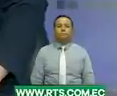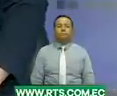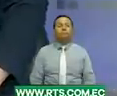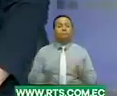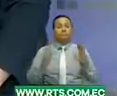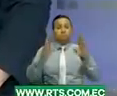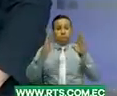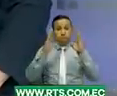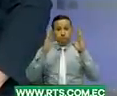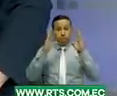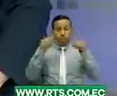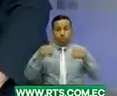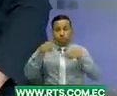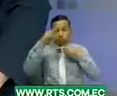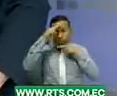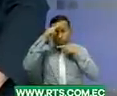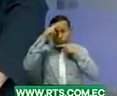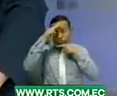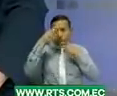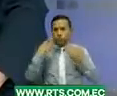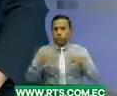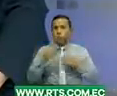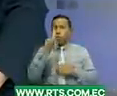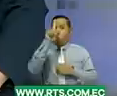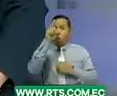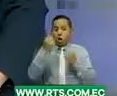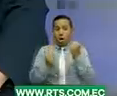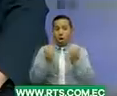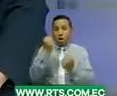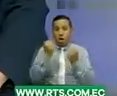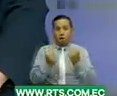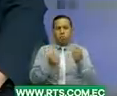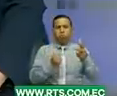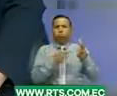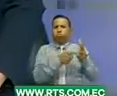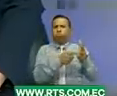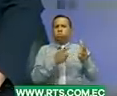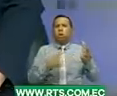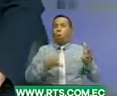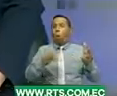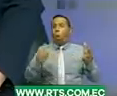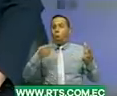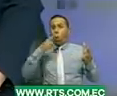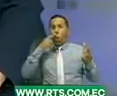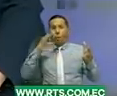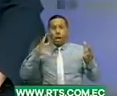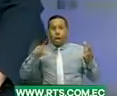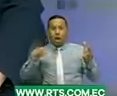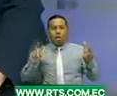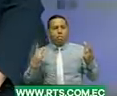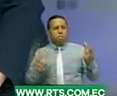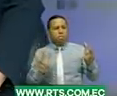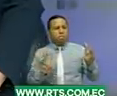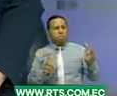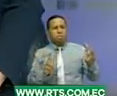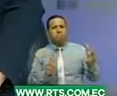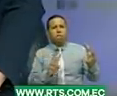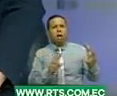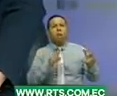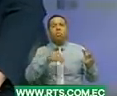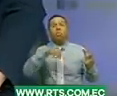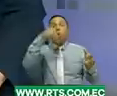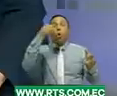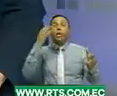Mucha atención con esta noticia porque un vehículo fue robado en cuestión de 30 segundos en el norte de Guayaquil. Este hecho